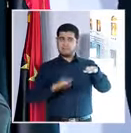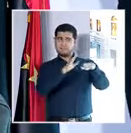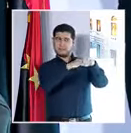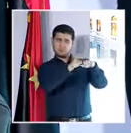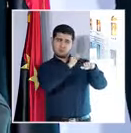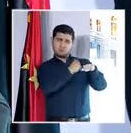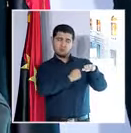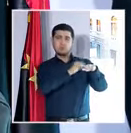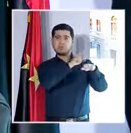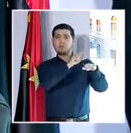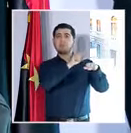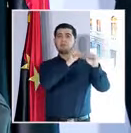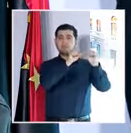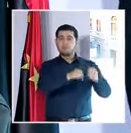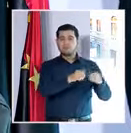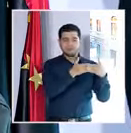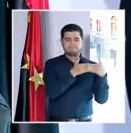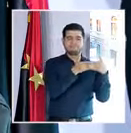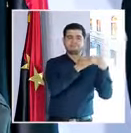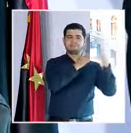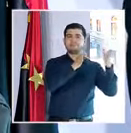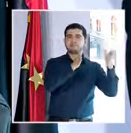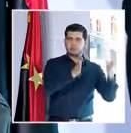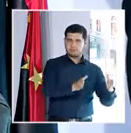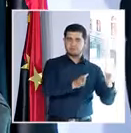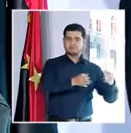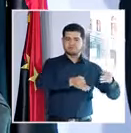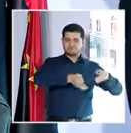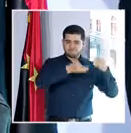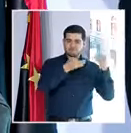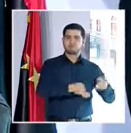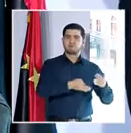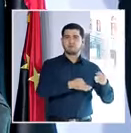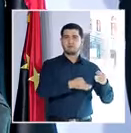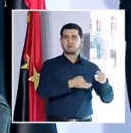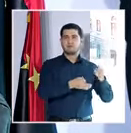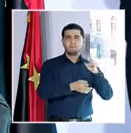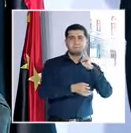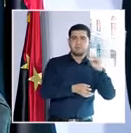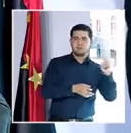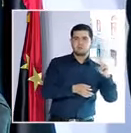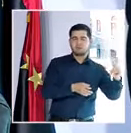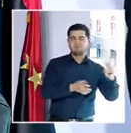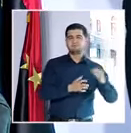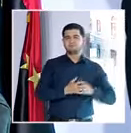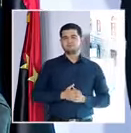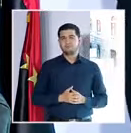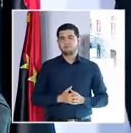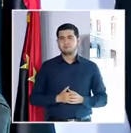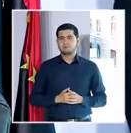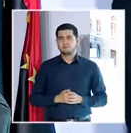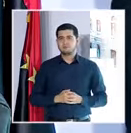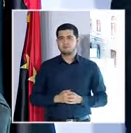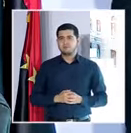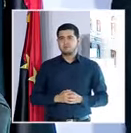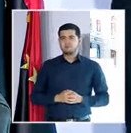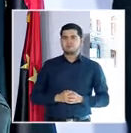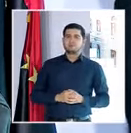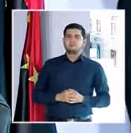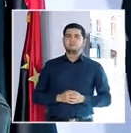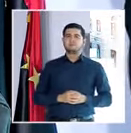que le dé apertura formal a los pasos fronterizos. Hoy creo yo